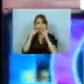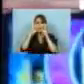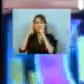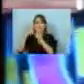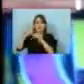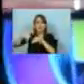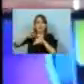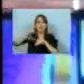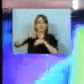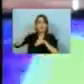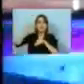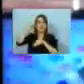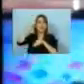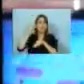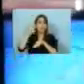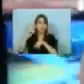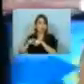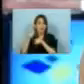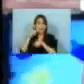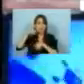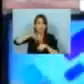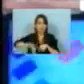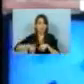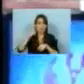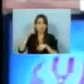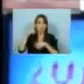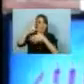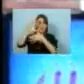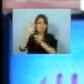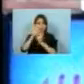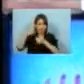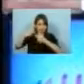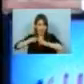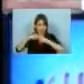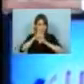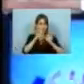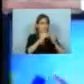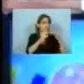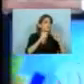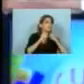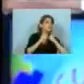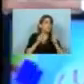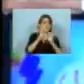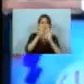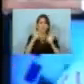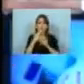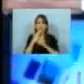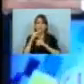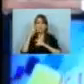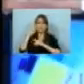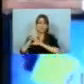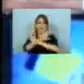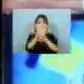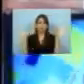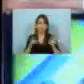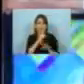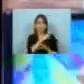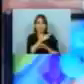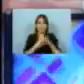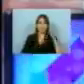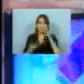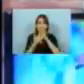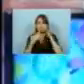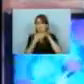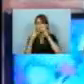paga mi sueldo Canal 9. No me lo paga América, no me lo paga Telefe y no me lo paga el 13. Tengo la mejor con los gerentes de todos los